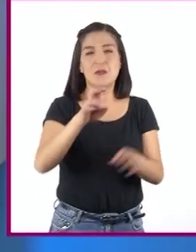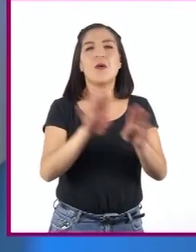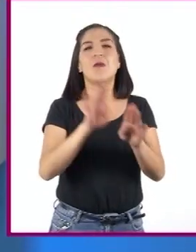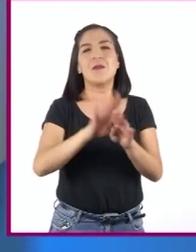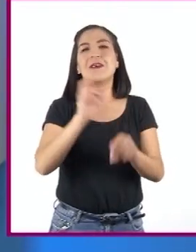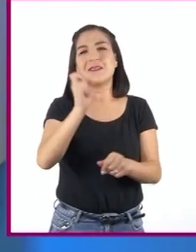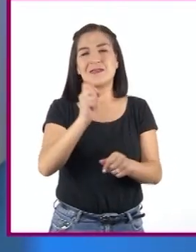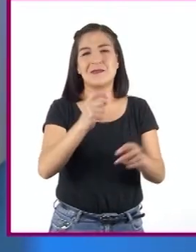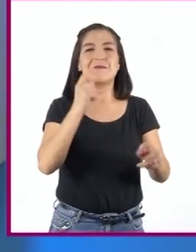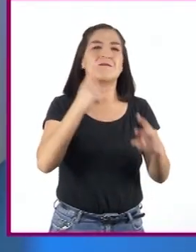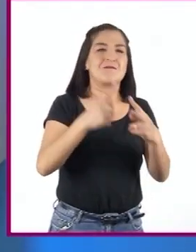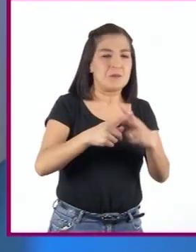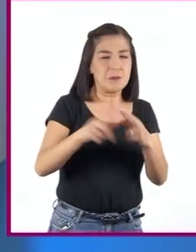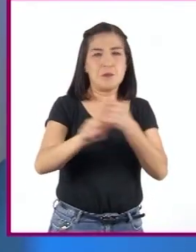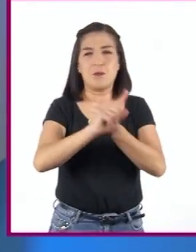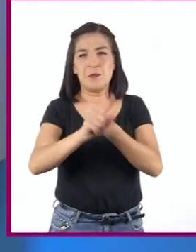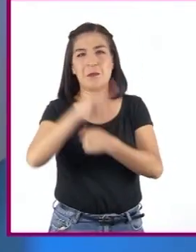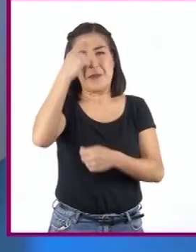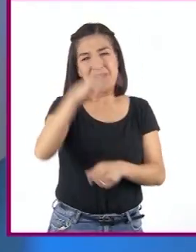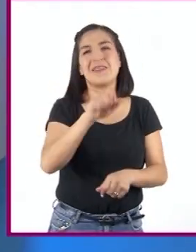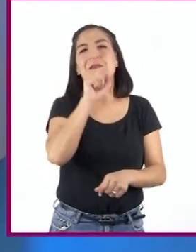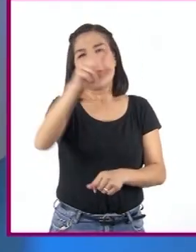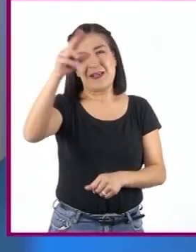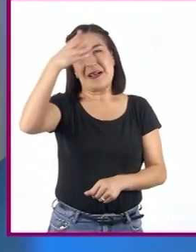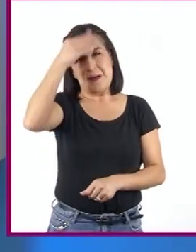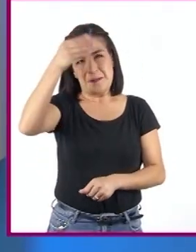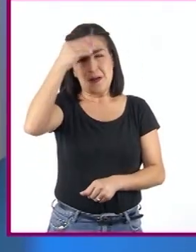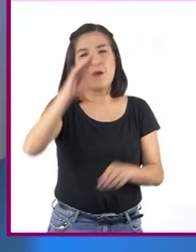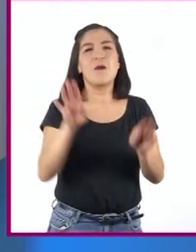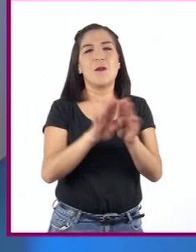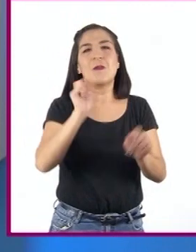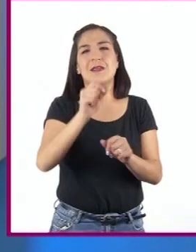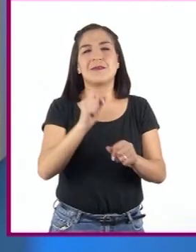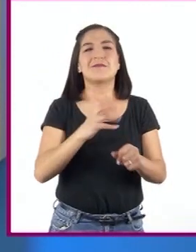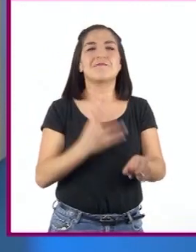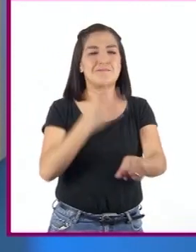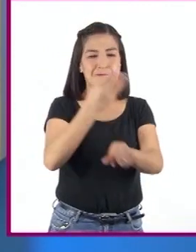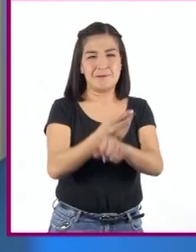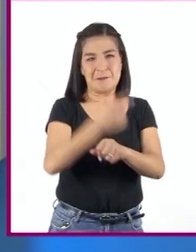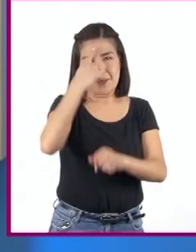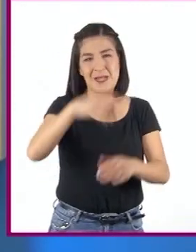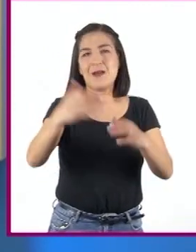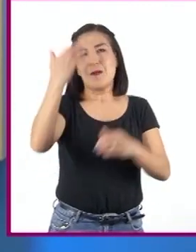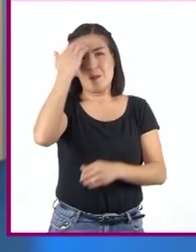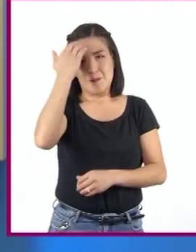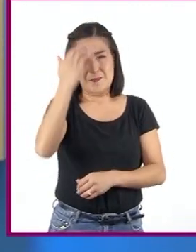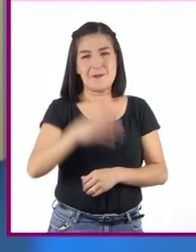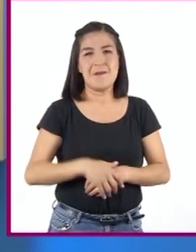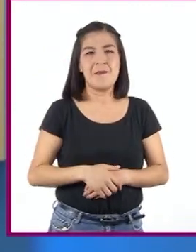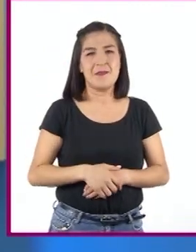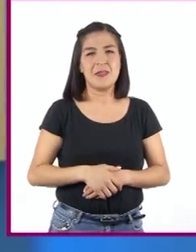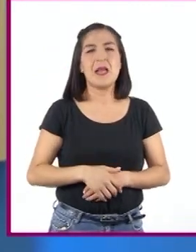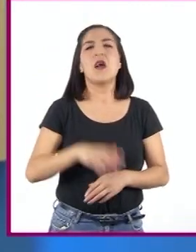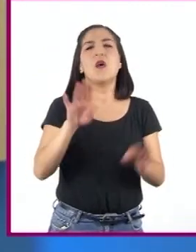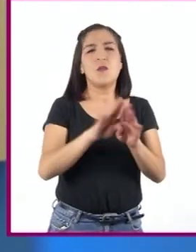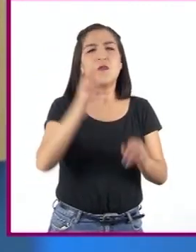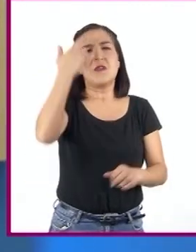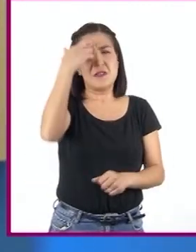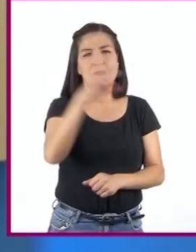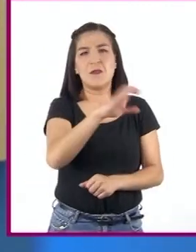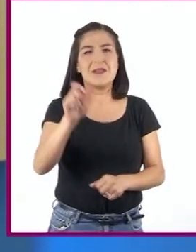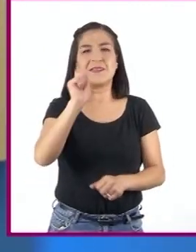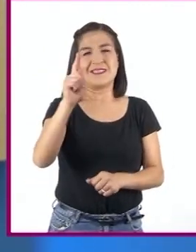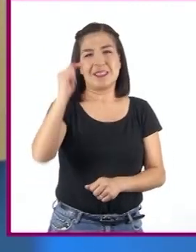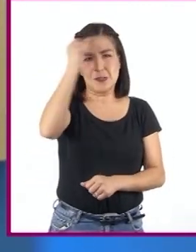problemas o situaciones de aprendizaje es una excelente estrategia para apropiarse de los conocimientos. Vamos a reconocer la utilidad del teorema